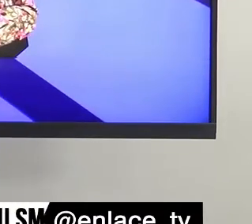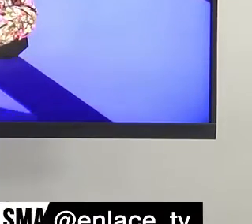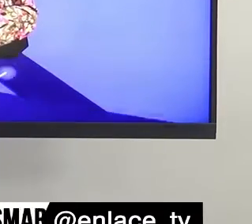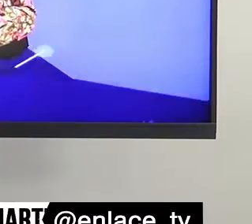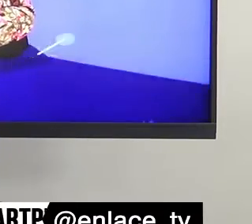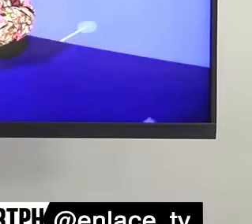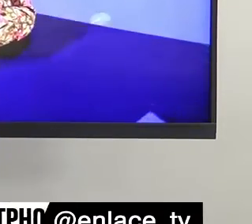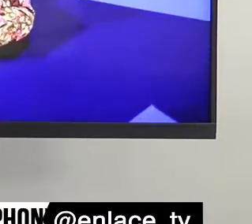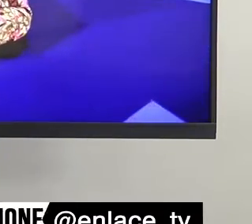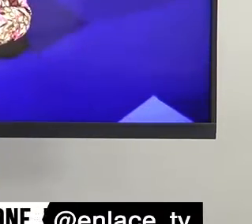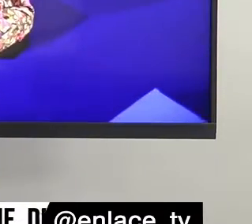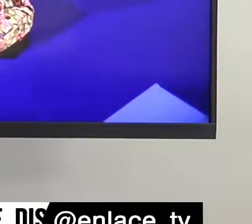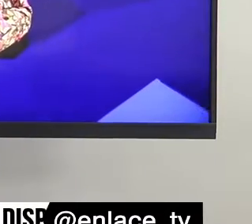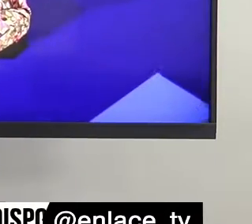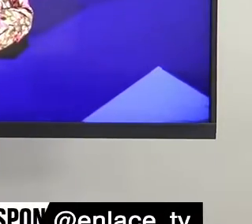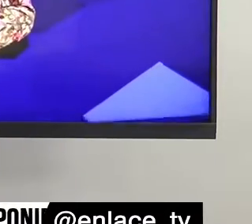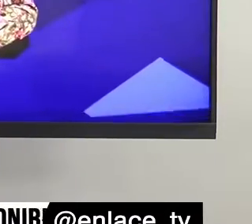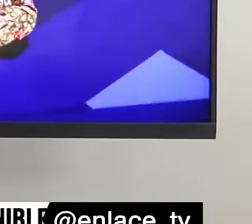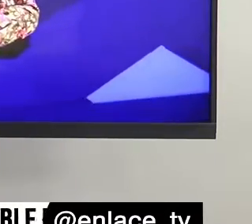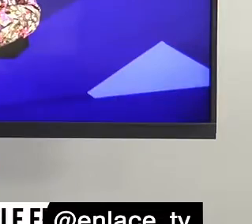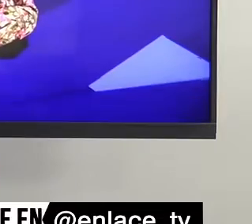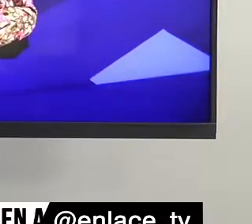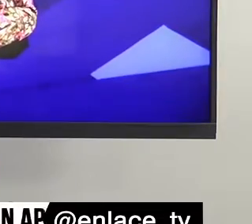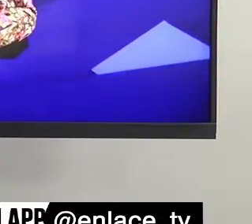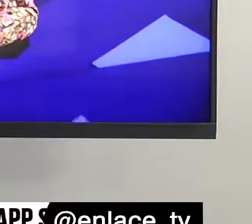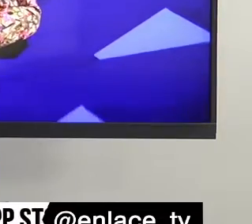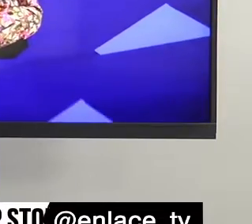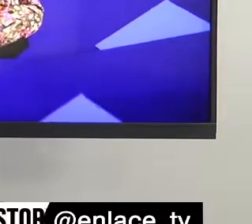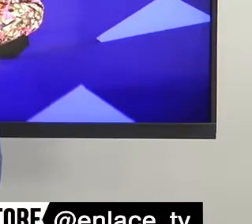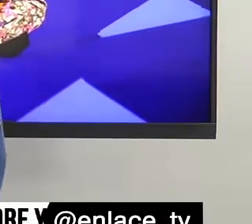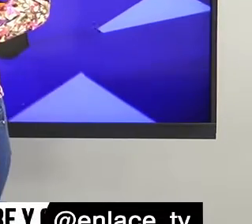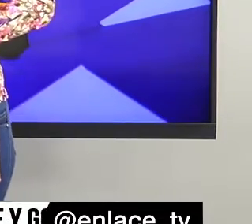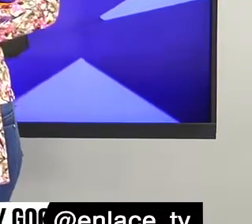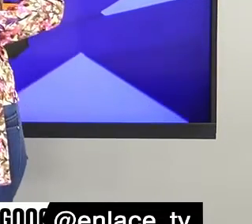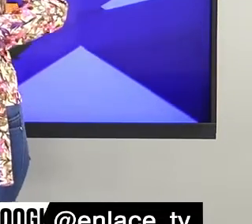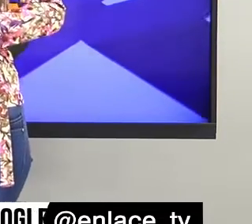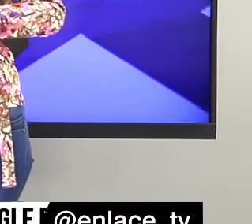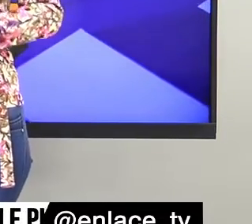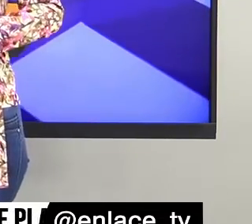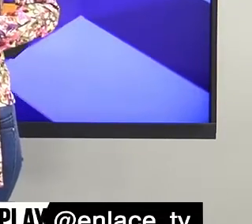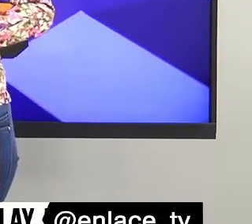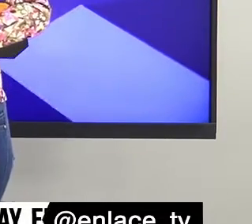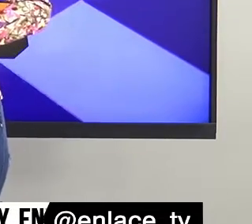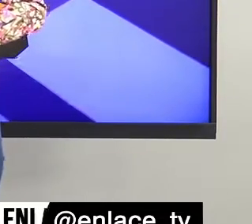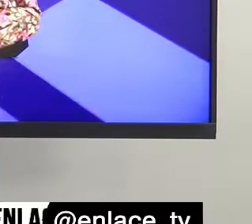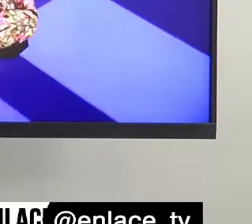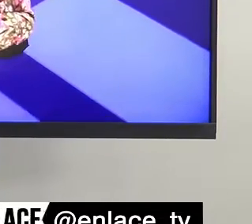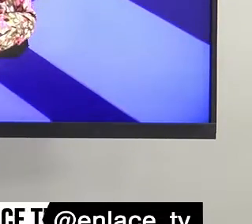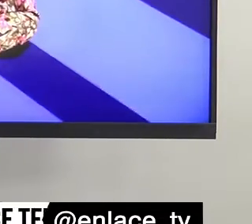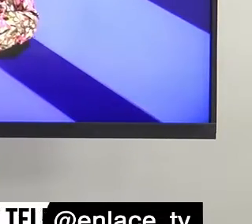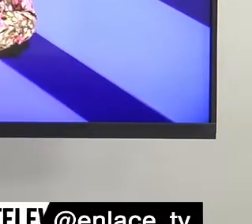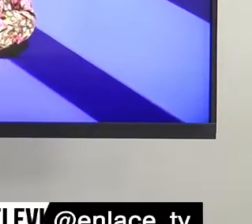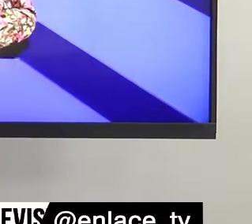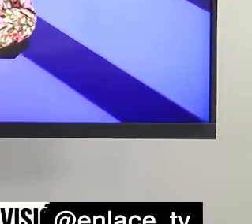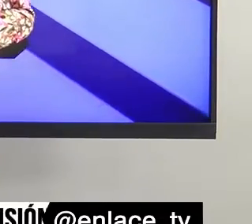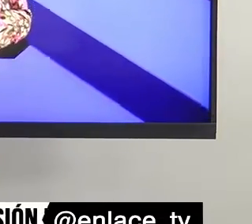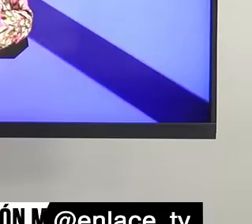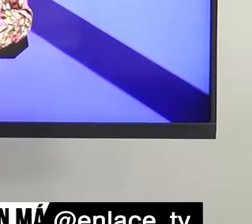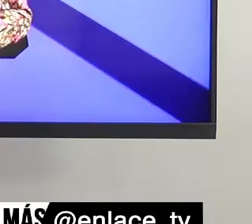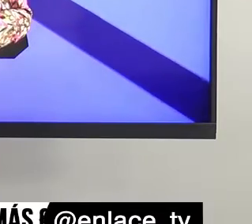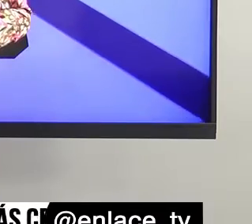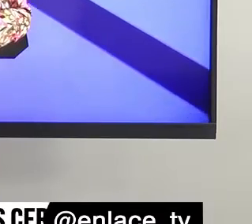a obras que adelanta firma contratista para el intercambiador vial de Puerto Wilches. Esto en lo que tiene que ver con la Gran Vía Yuma.